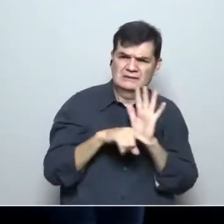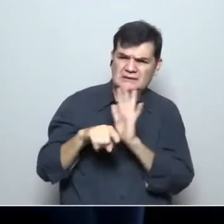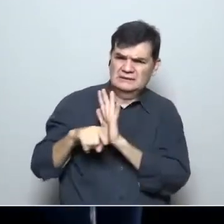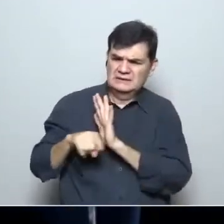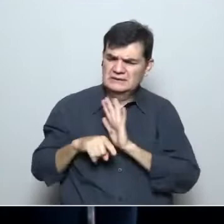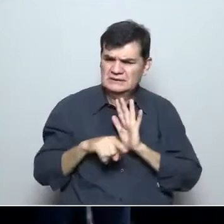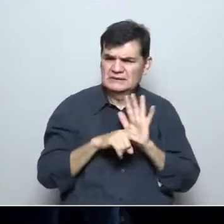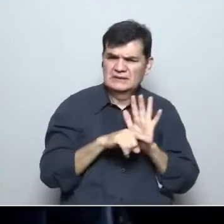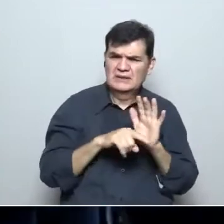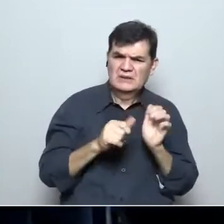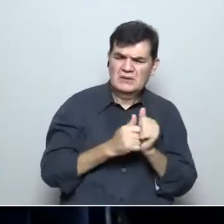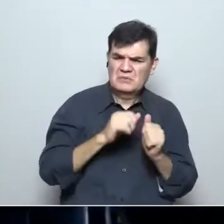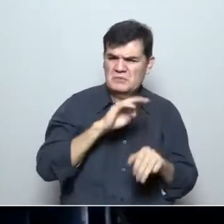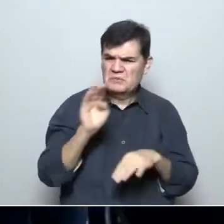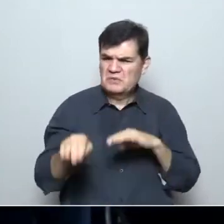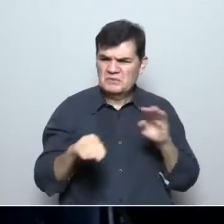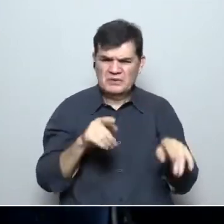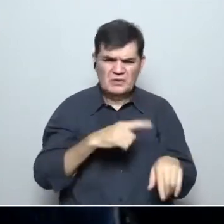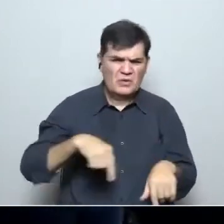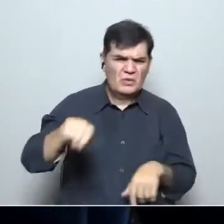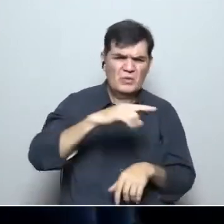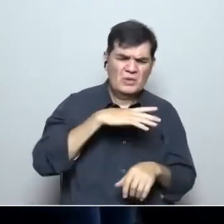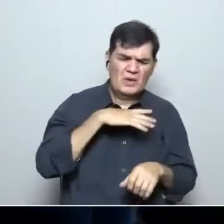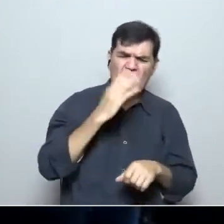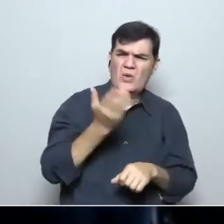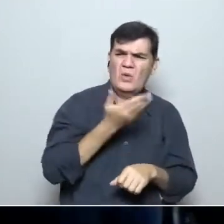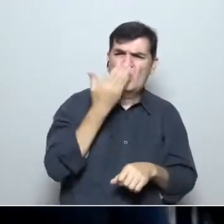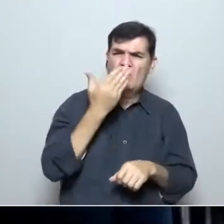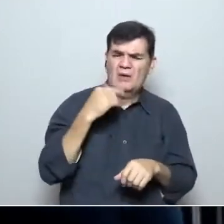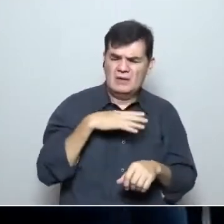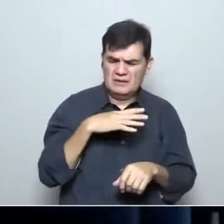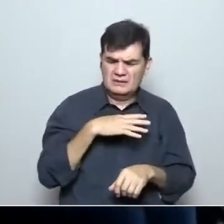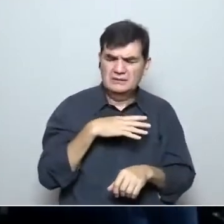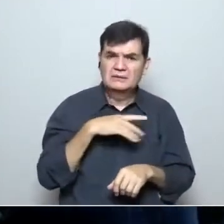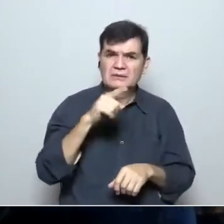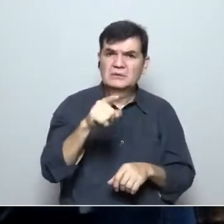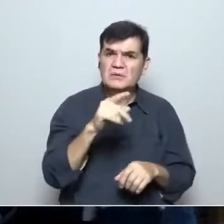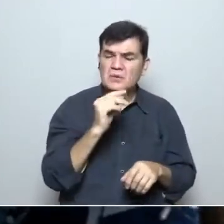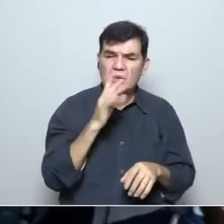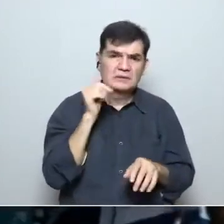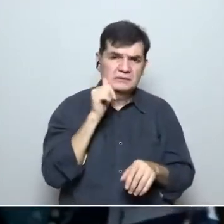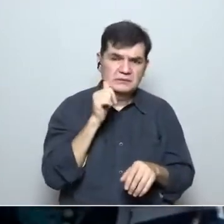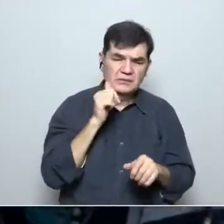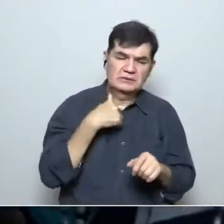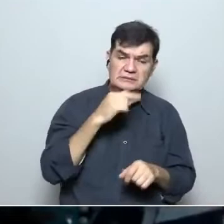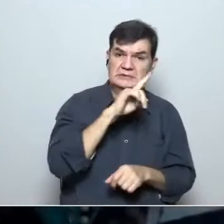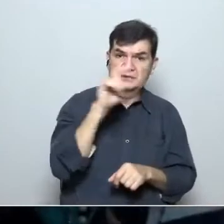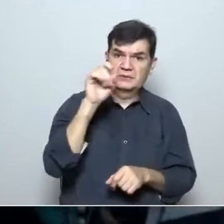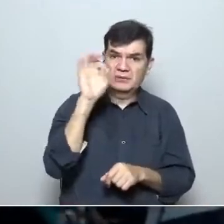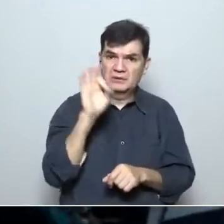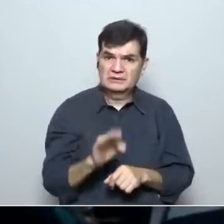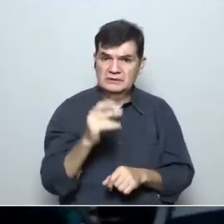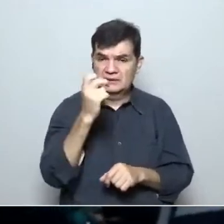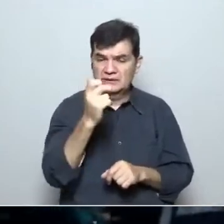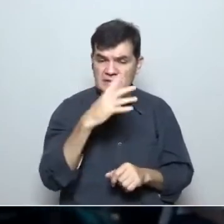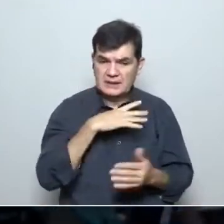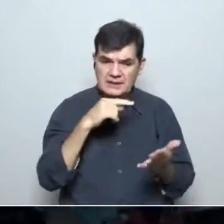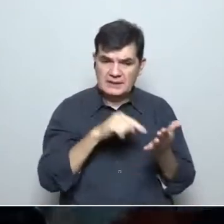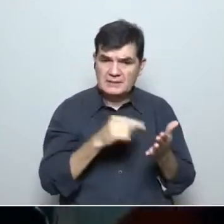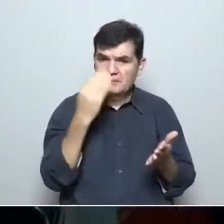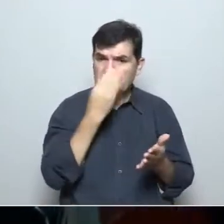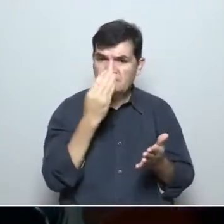Son espíritus de muerte que todo cristiano estamos acostumbrados a pasar. No siempre vamos a estar al 100, pero eso es lo que dice la